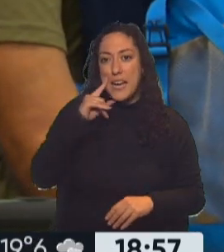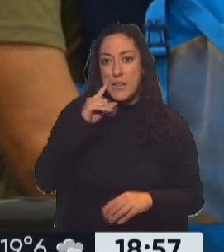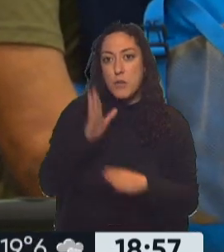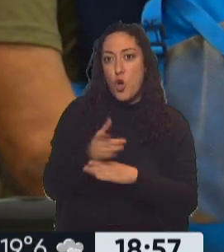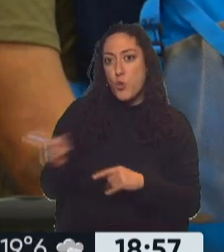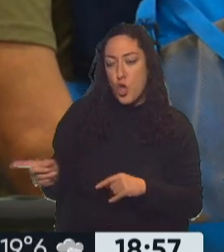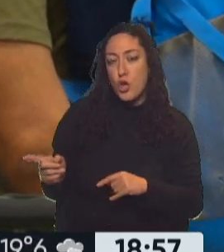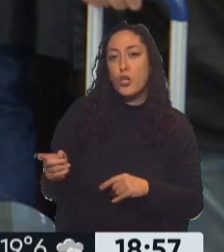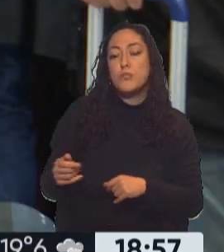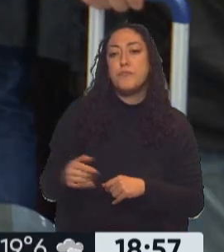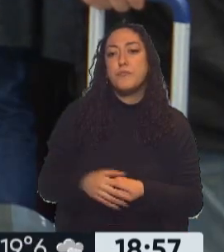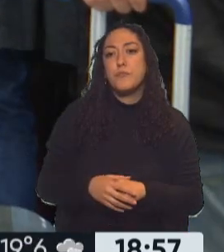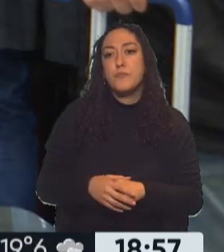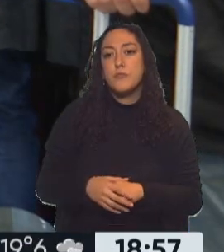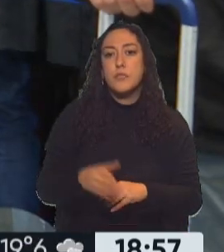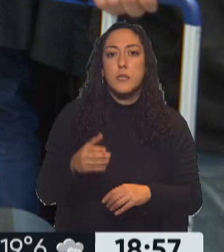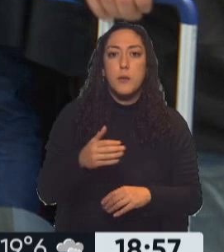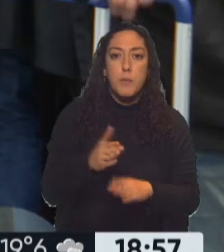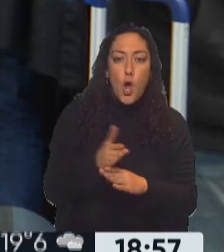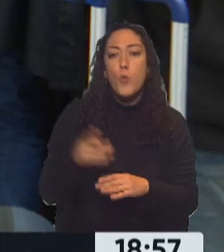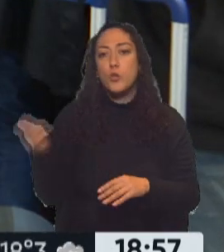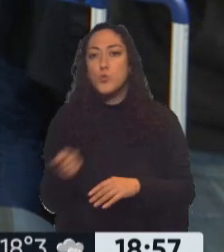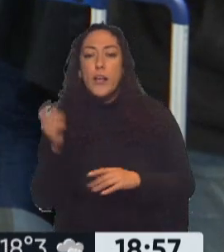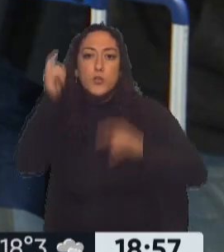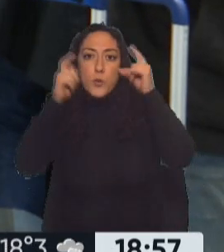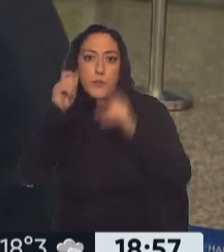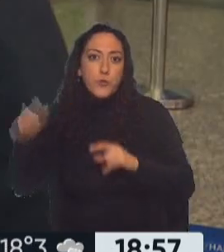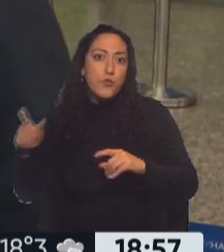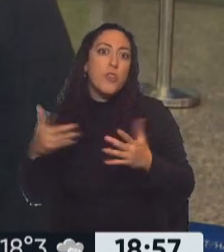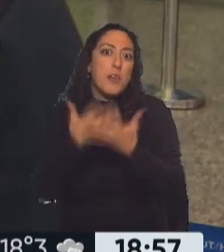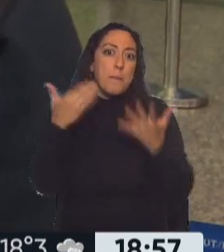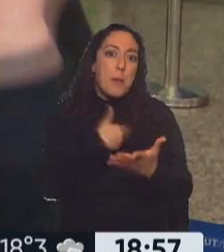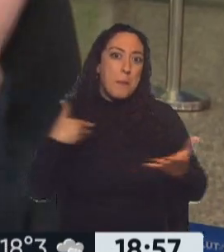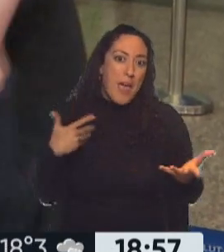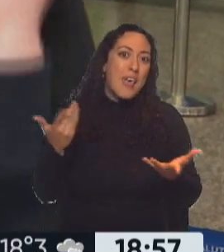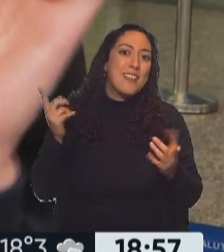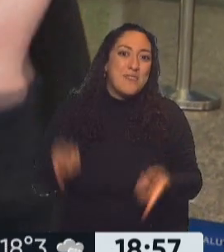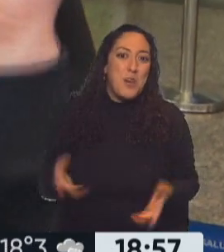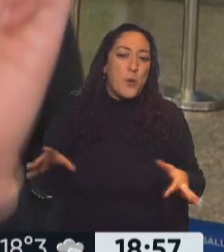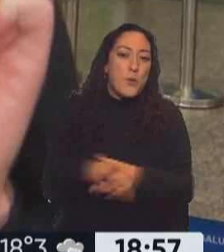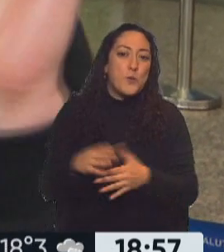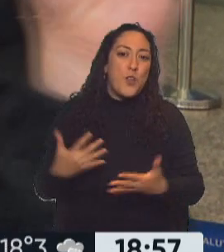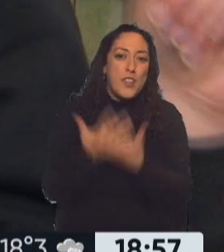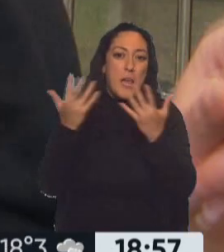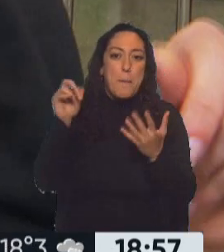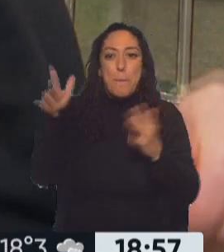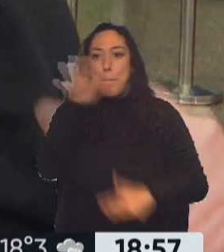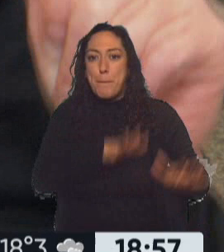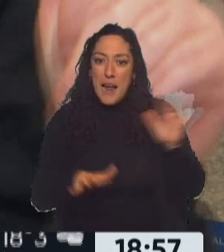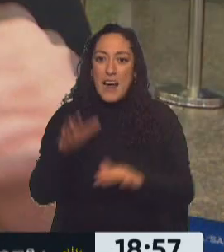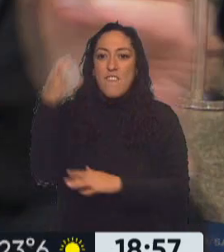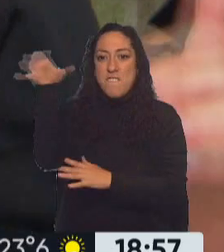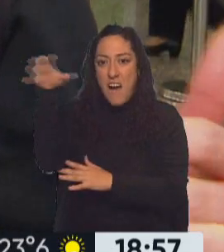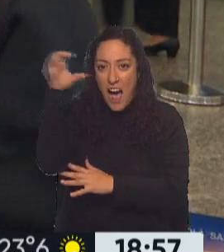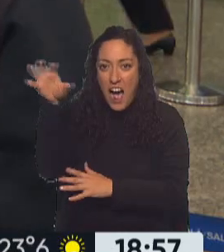novio. Como que es su sueño de toda la vida, aparte es el Día de las Madres. Así que justo ese día planifiqué ir al faro,